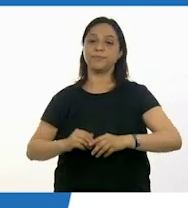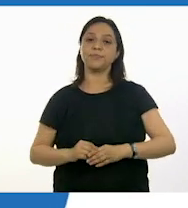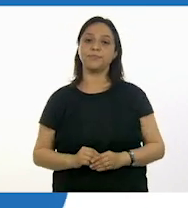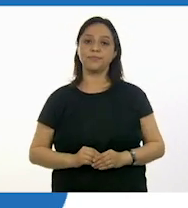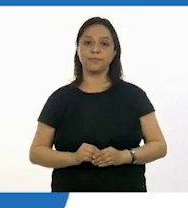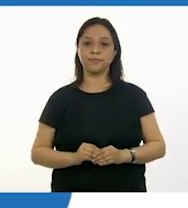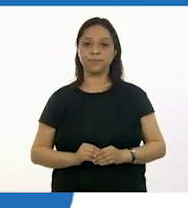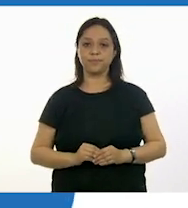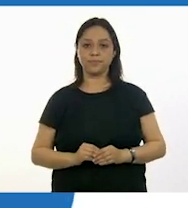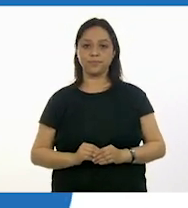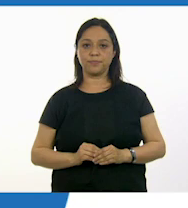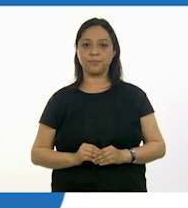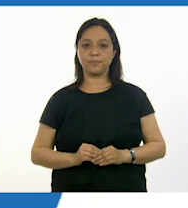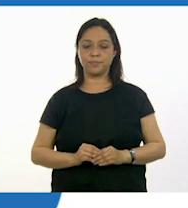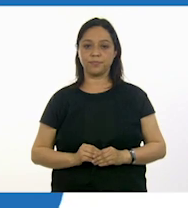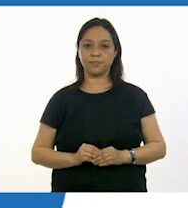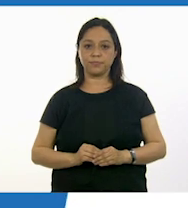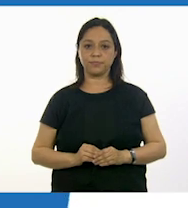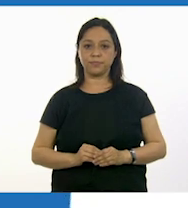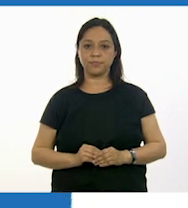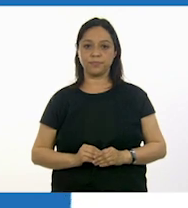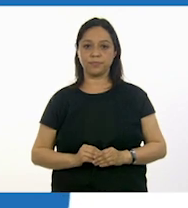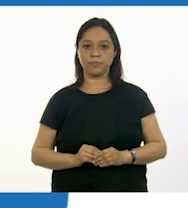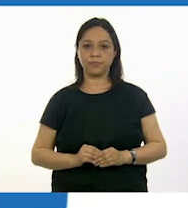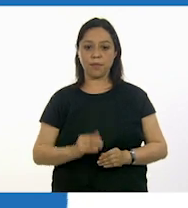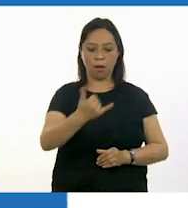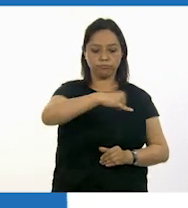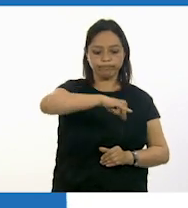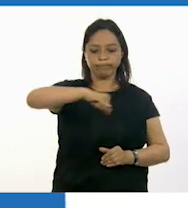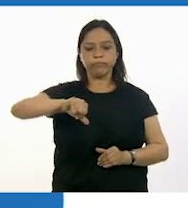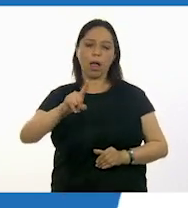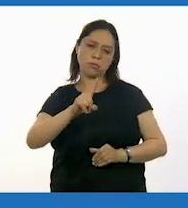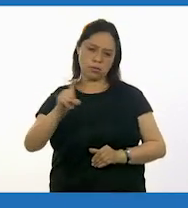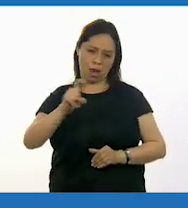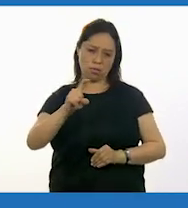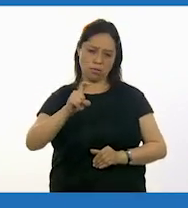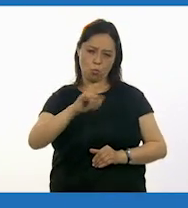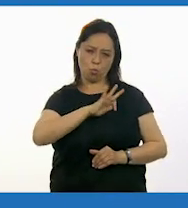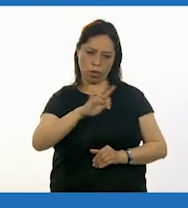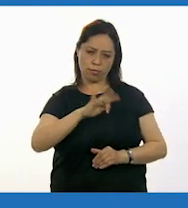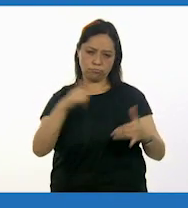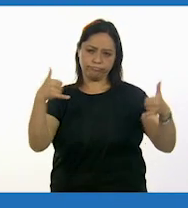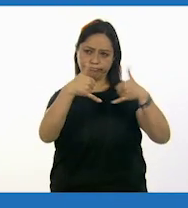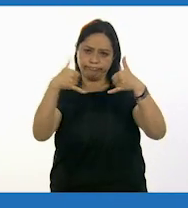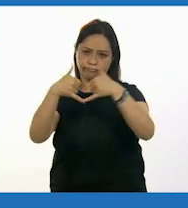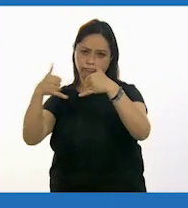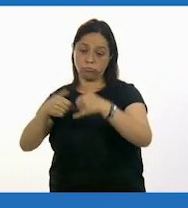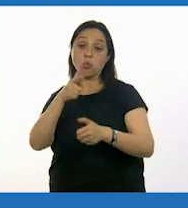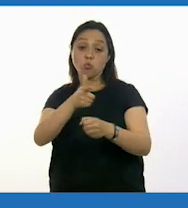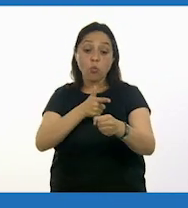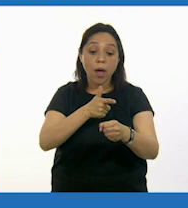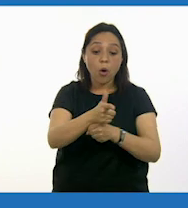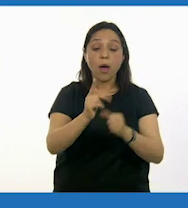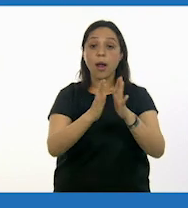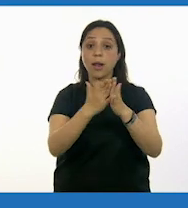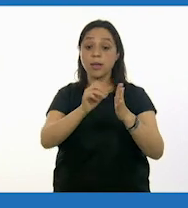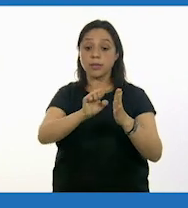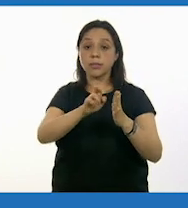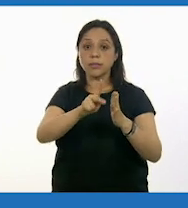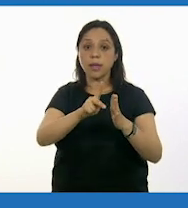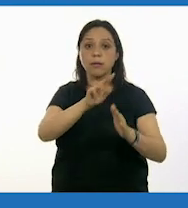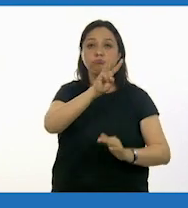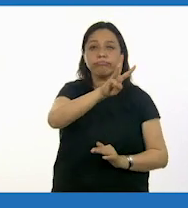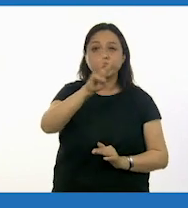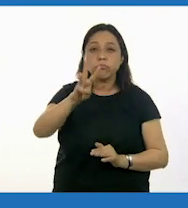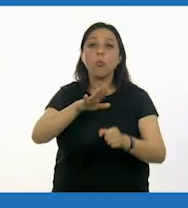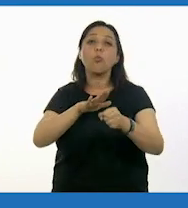teléfono 55 41 72 04 13, 100 líneas. También puedes encontrar los libros de texto